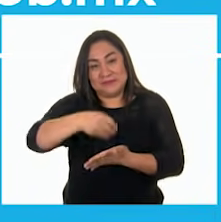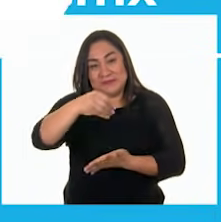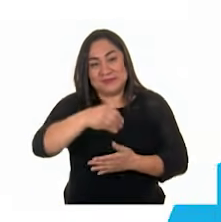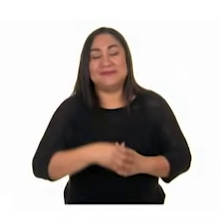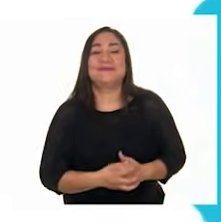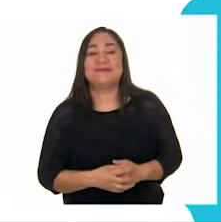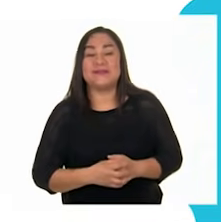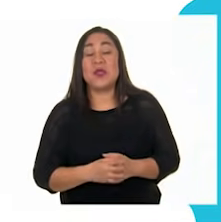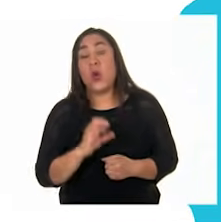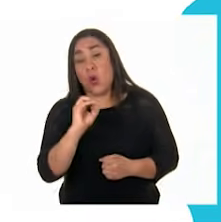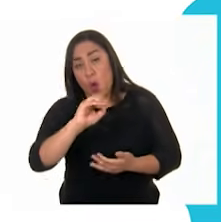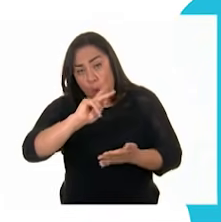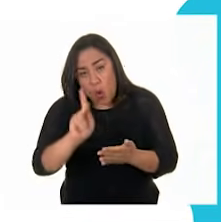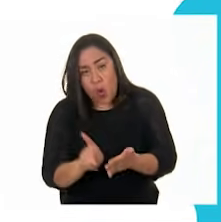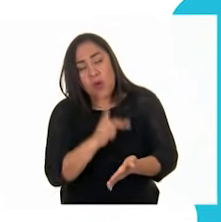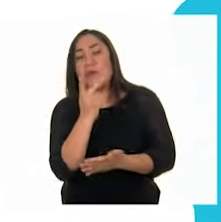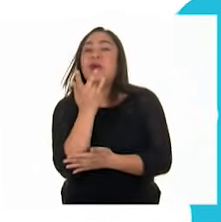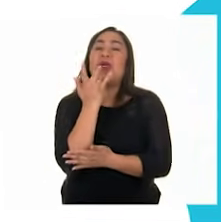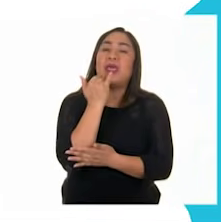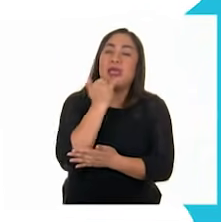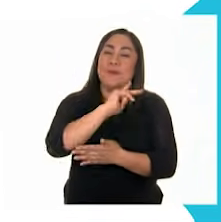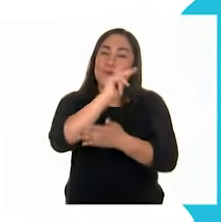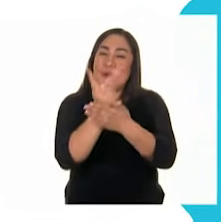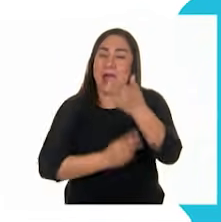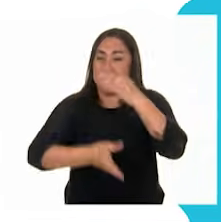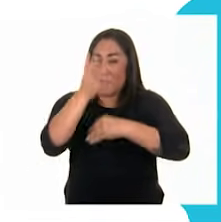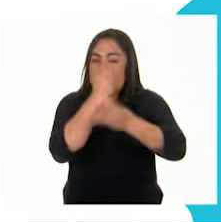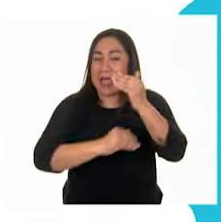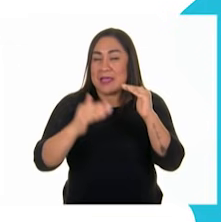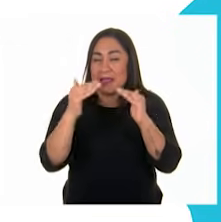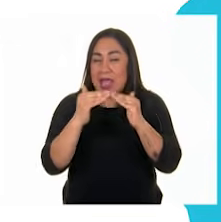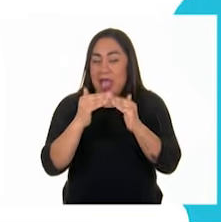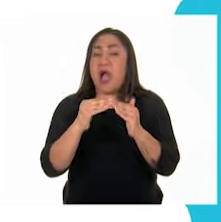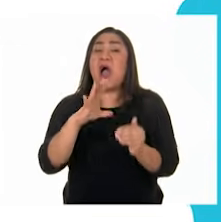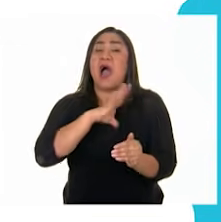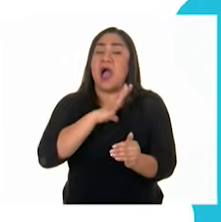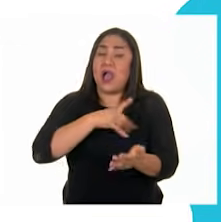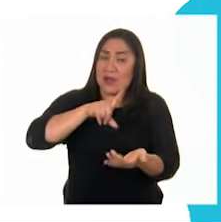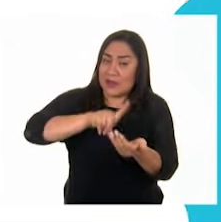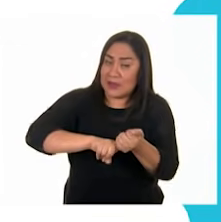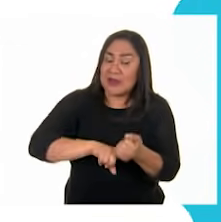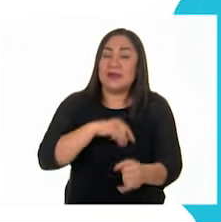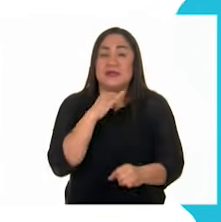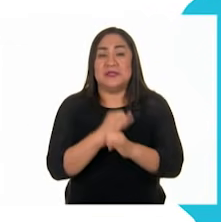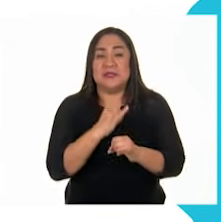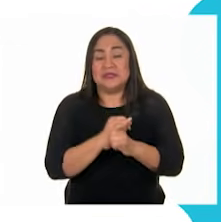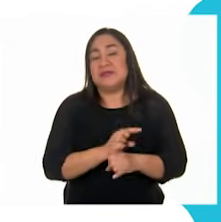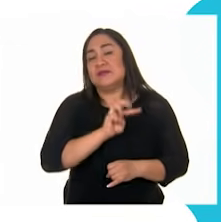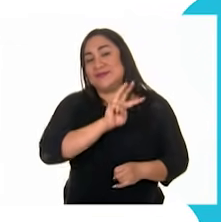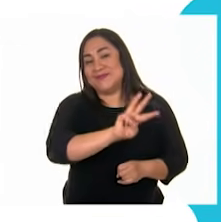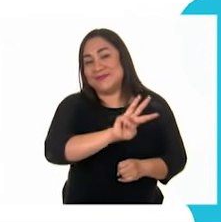conaliteg.cep.gov.mx. Si quieres volver a ver los programas de Aprende en Casa 3, los puedes encontrar en la siguiente